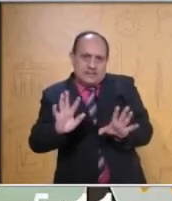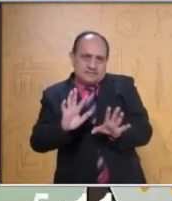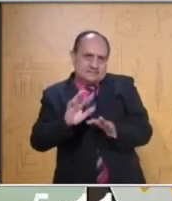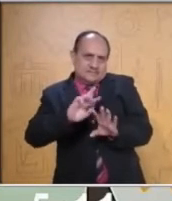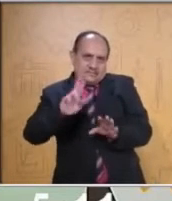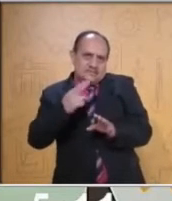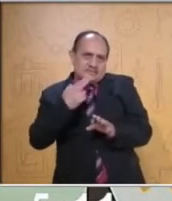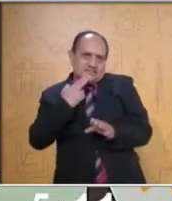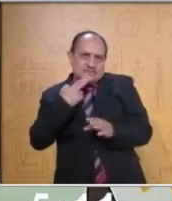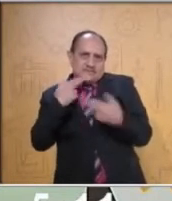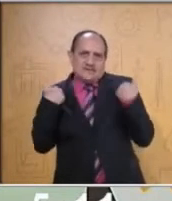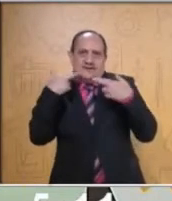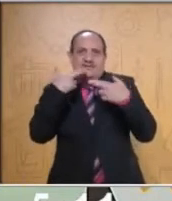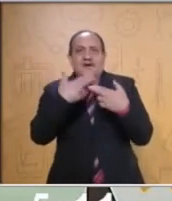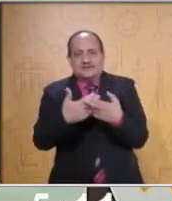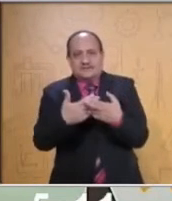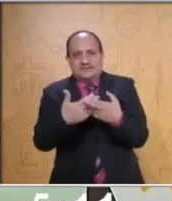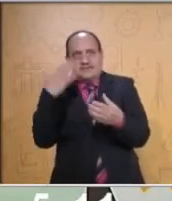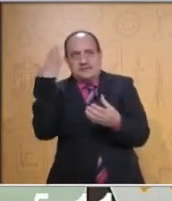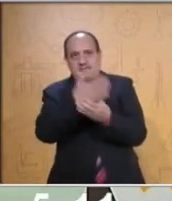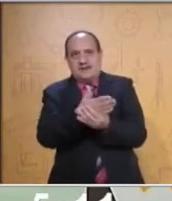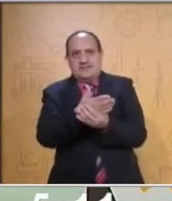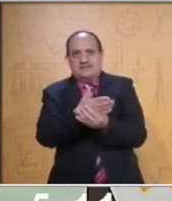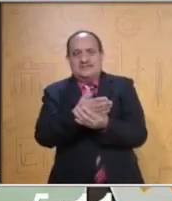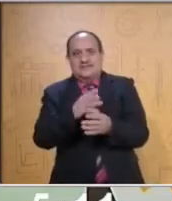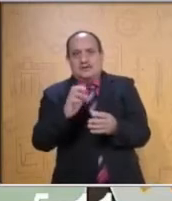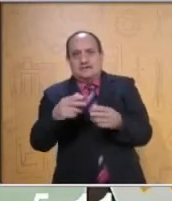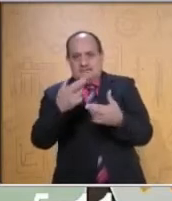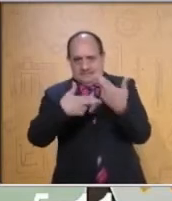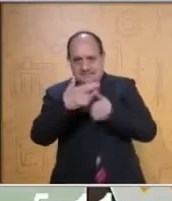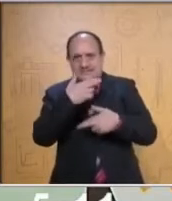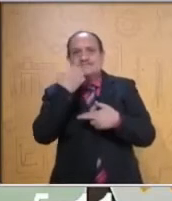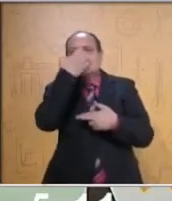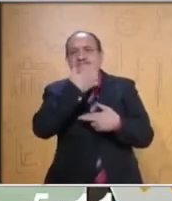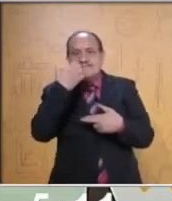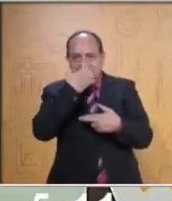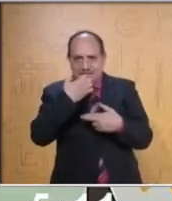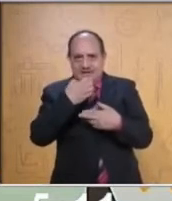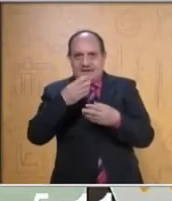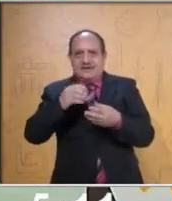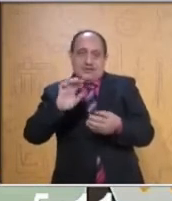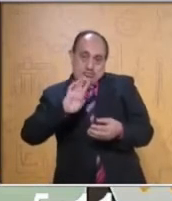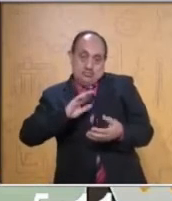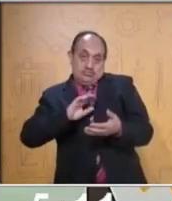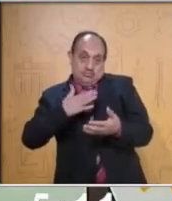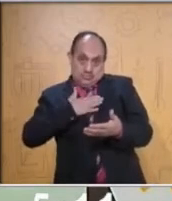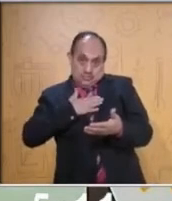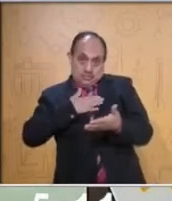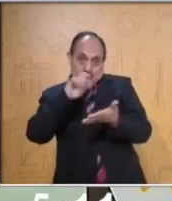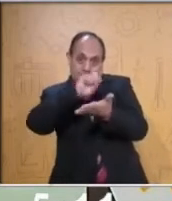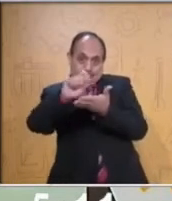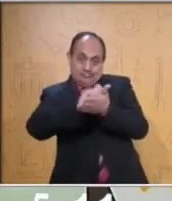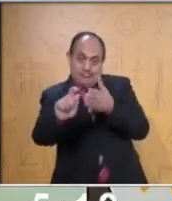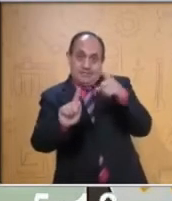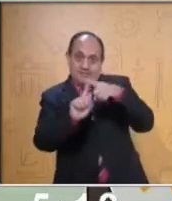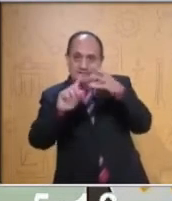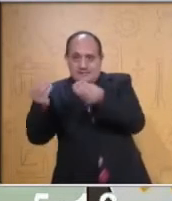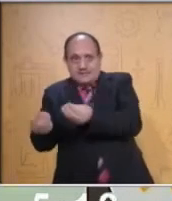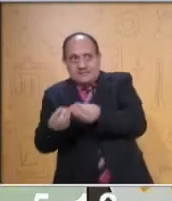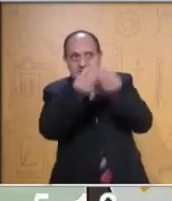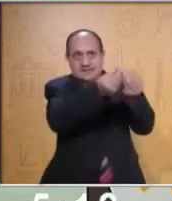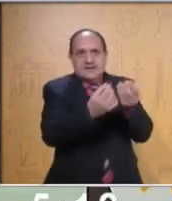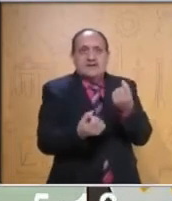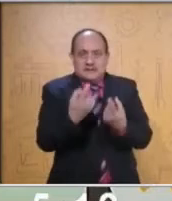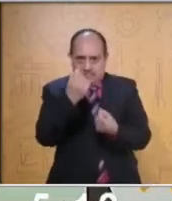poderle decir a nuestro maestro, nuestra maestra, cuando regresemos a la escuela, esto fue lo que yo hice. Algunos maestros, junto con